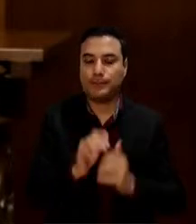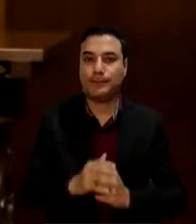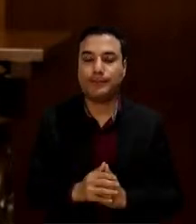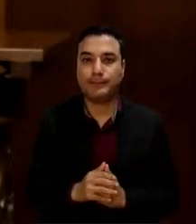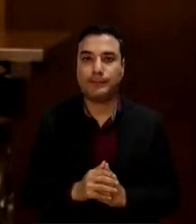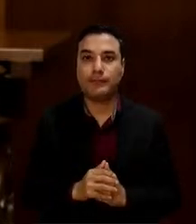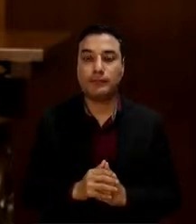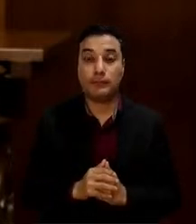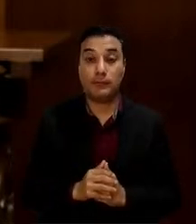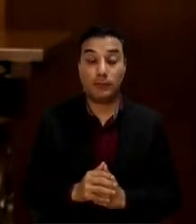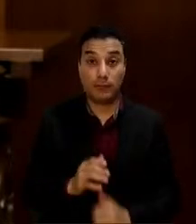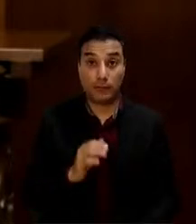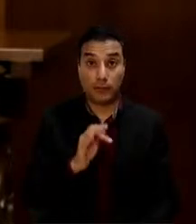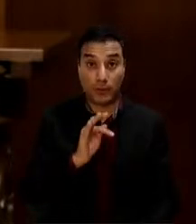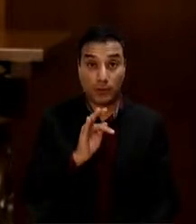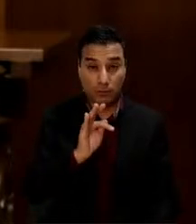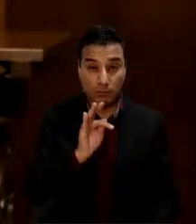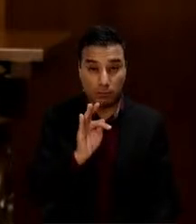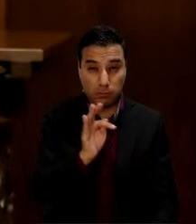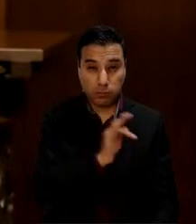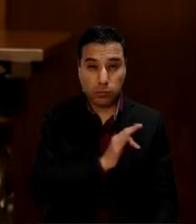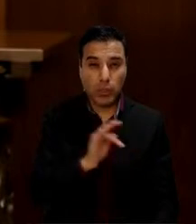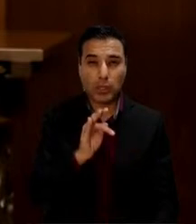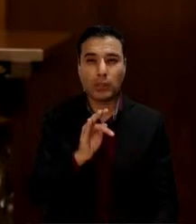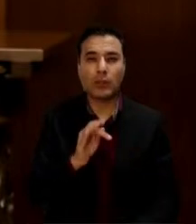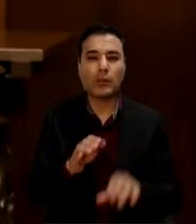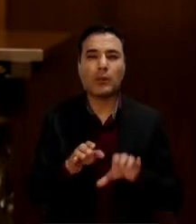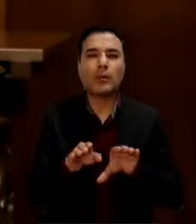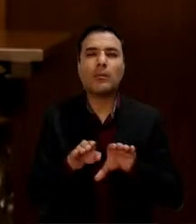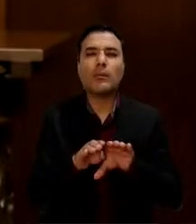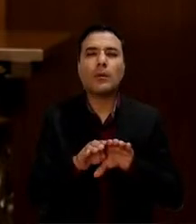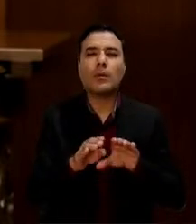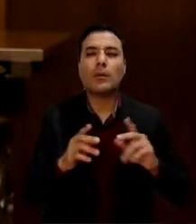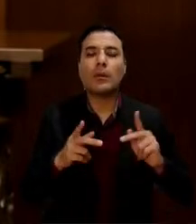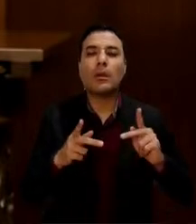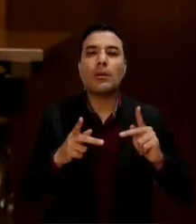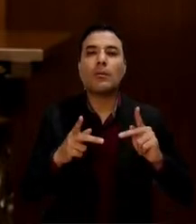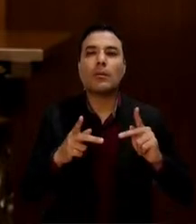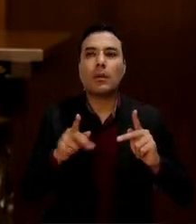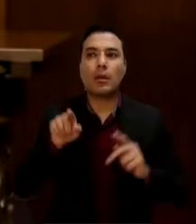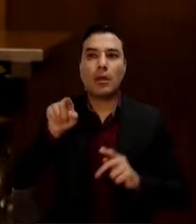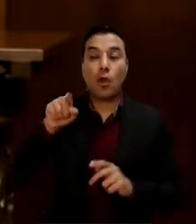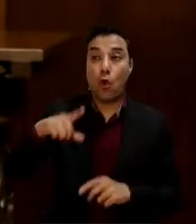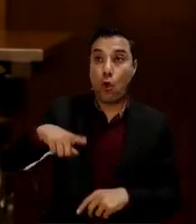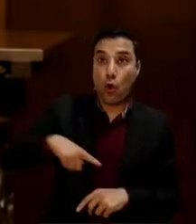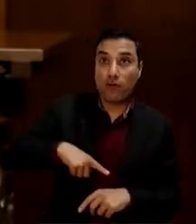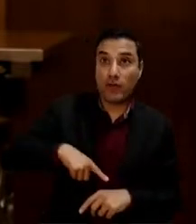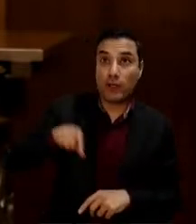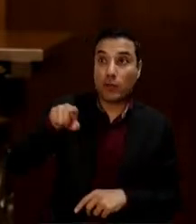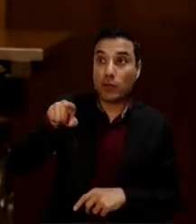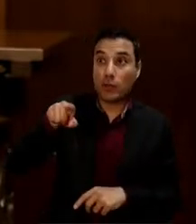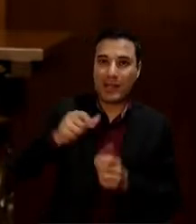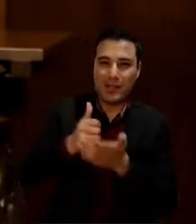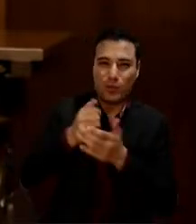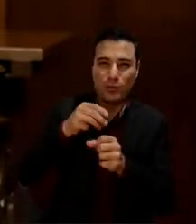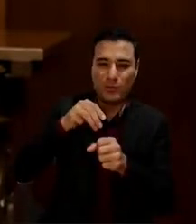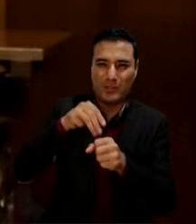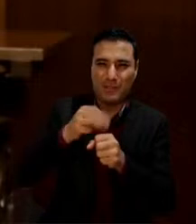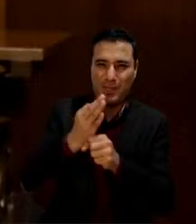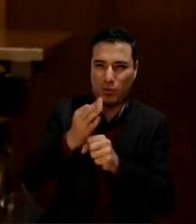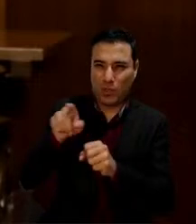se siga teniendo esa nociva percepción de discrecionalidad en los cabildos.